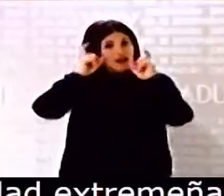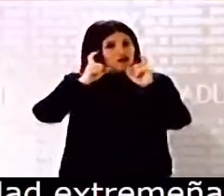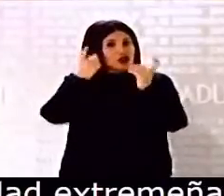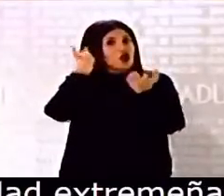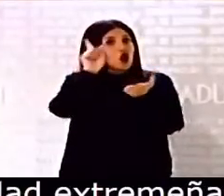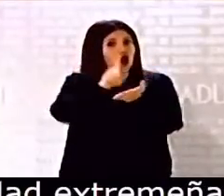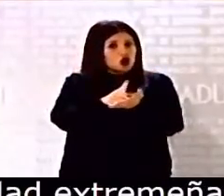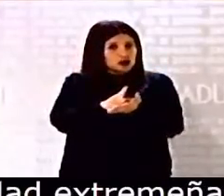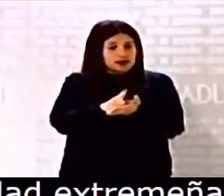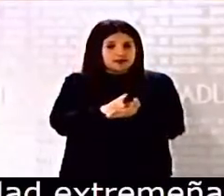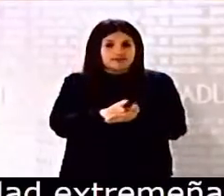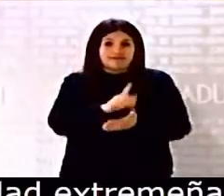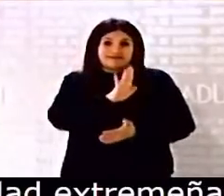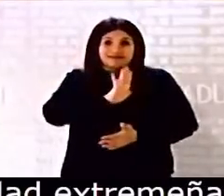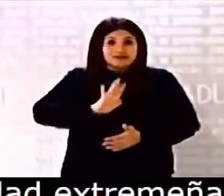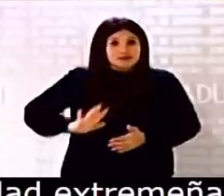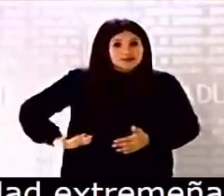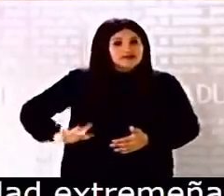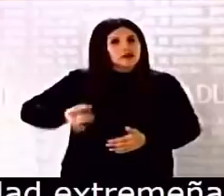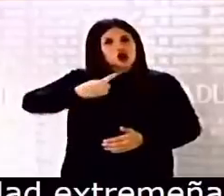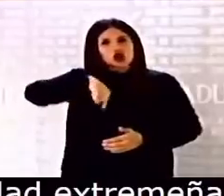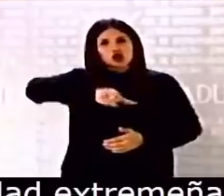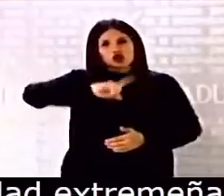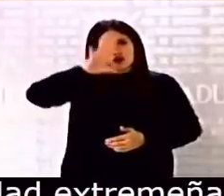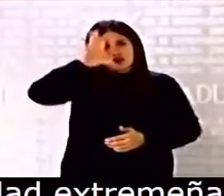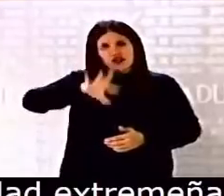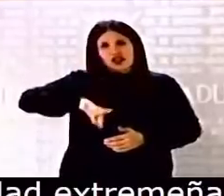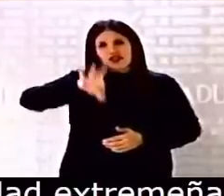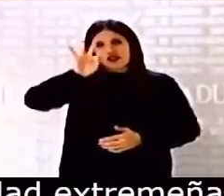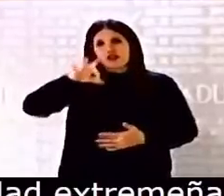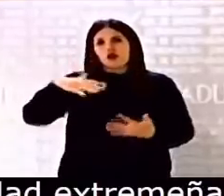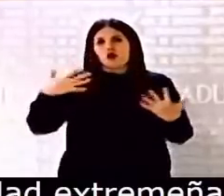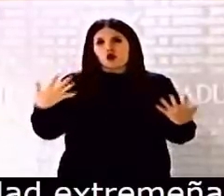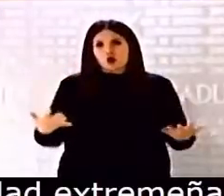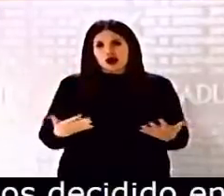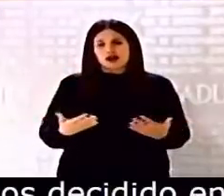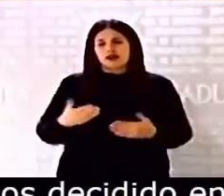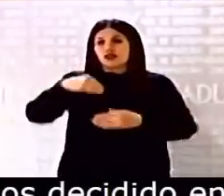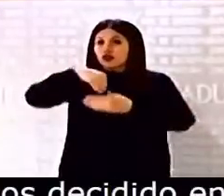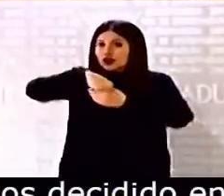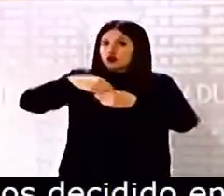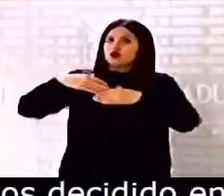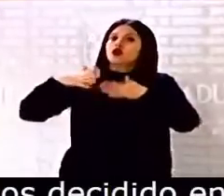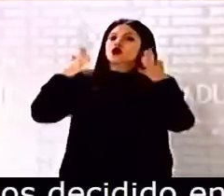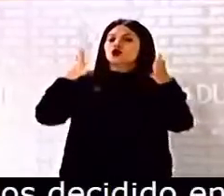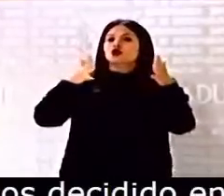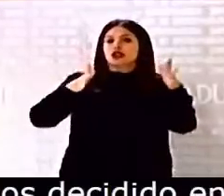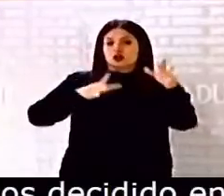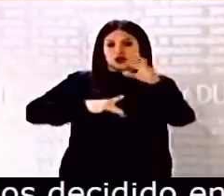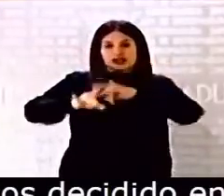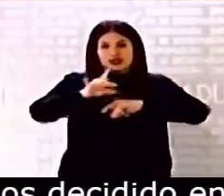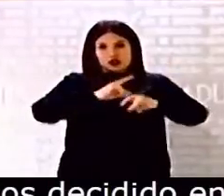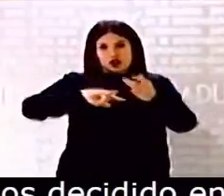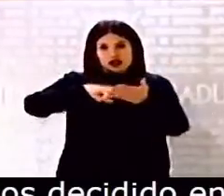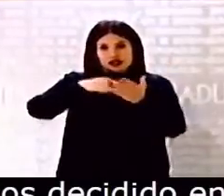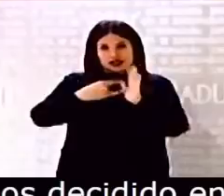por prudencia hemos decidido, en el seno del Consejo Interterritorial del Sistema Nacional de